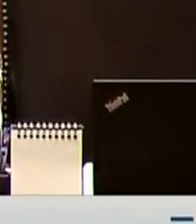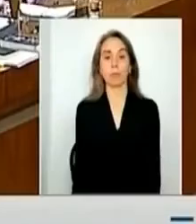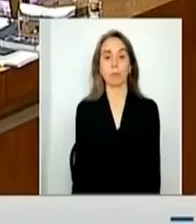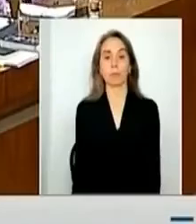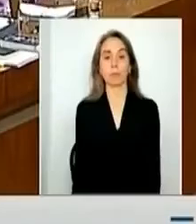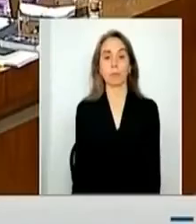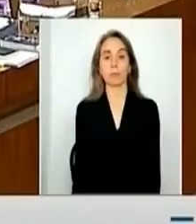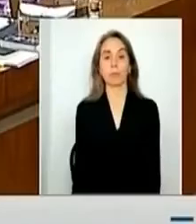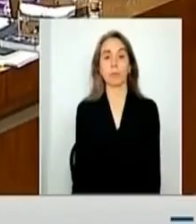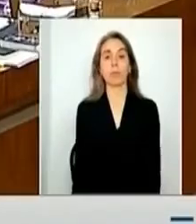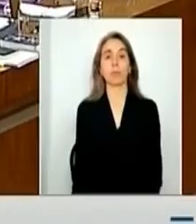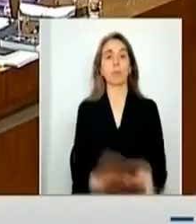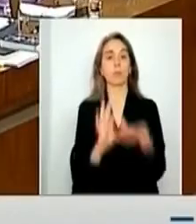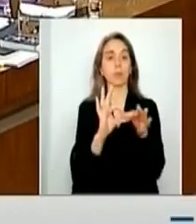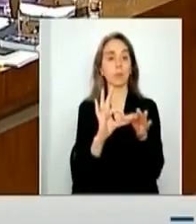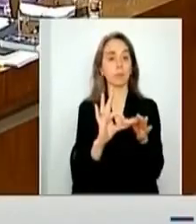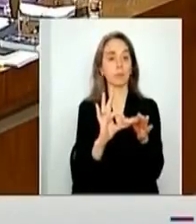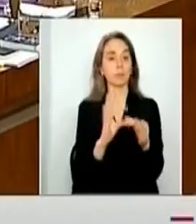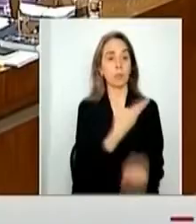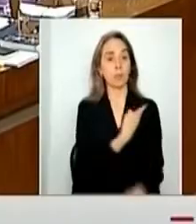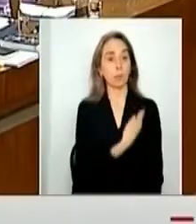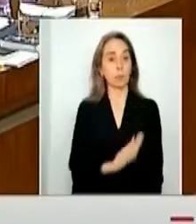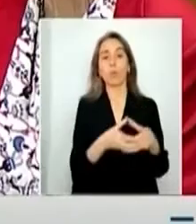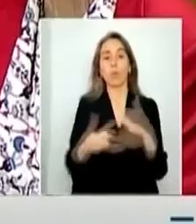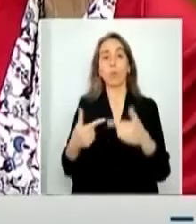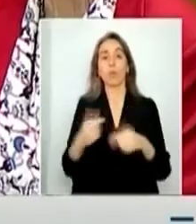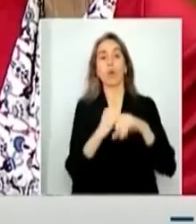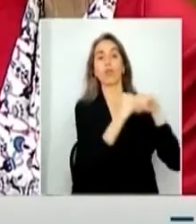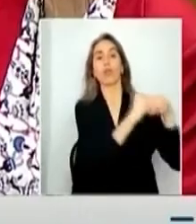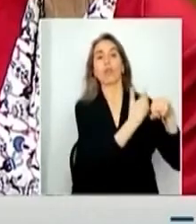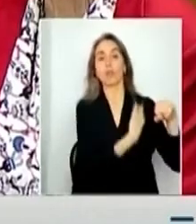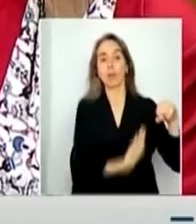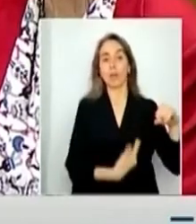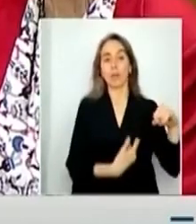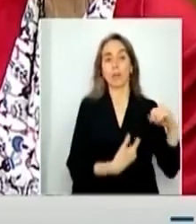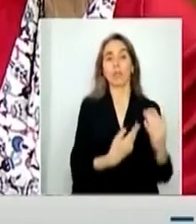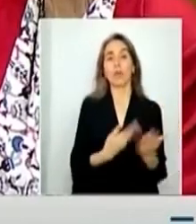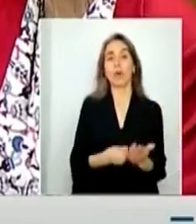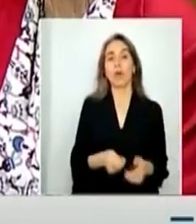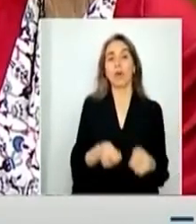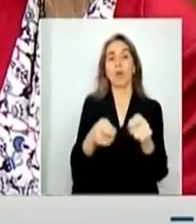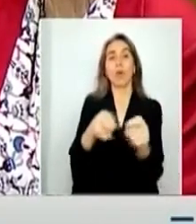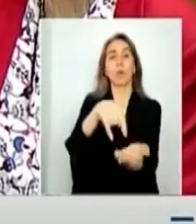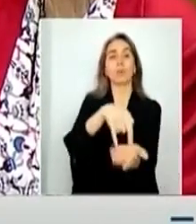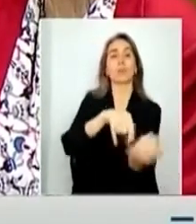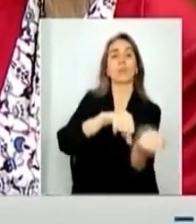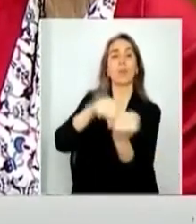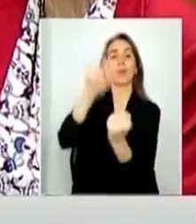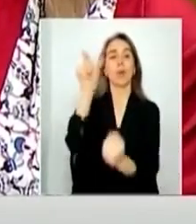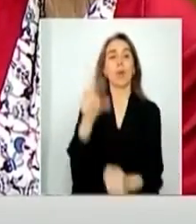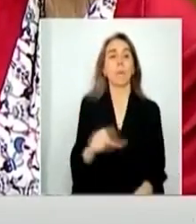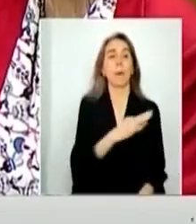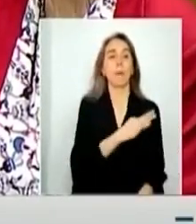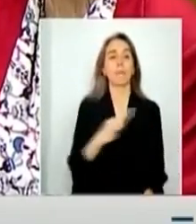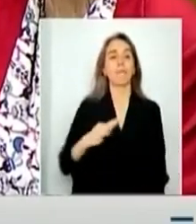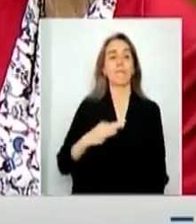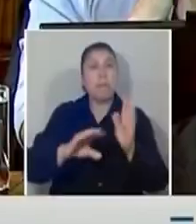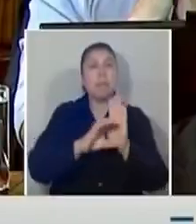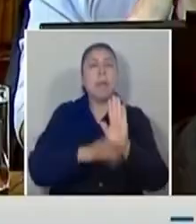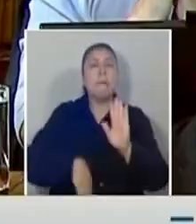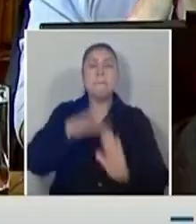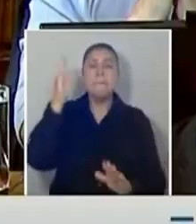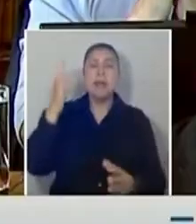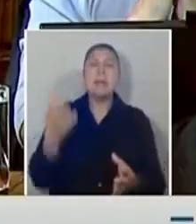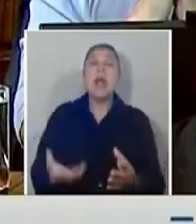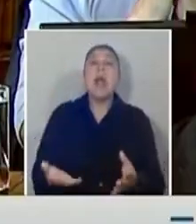Desde el 23 de diciembre hasta ayer habían muerto más de 30 personas en Chile, asesinadas. Eso nosotros no nos